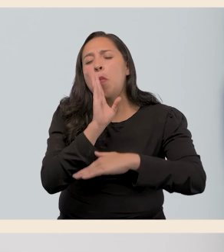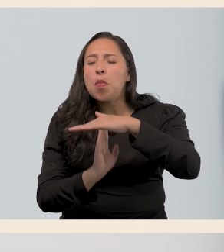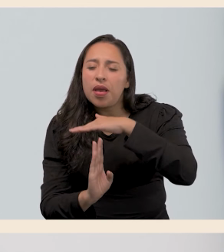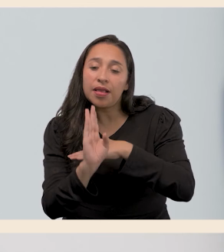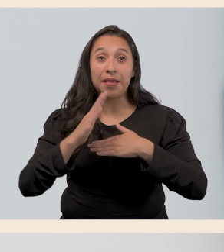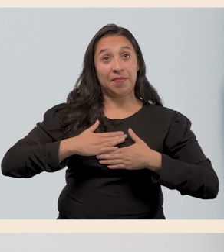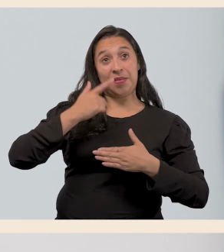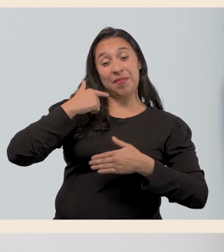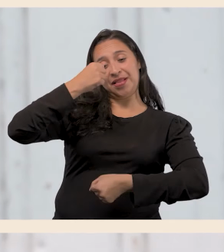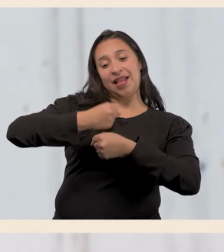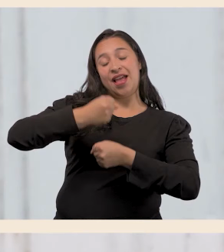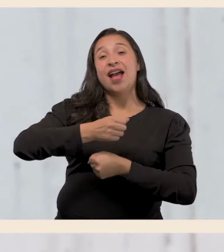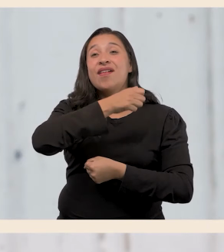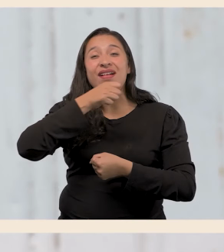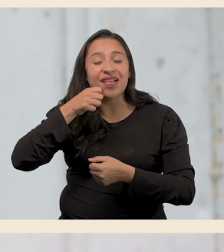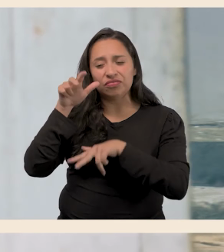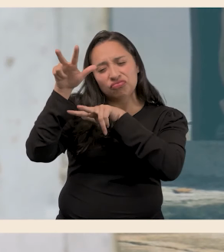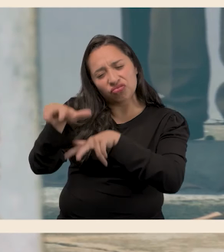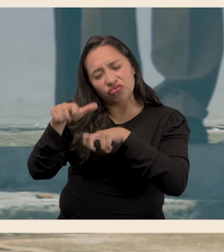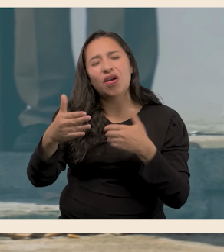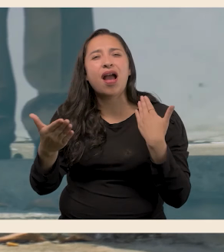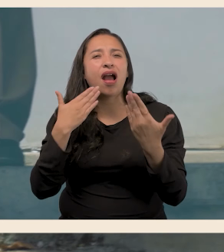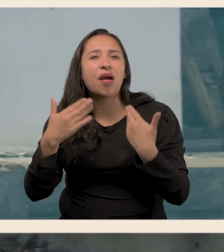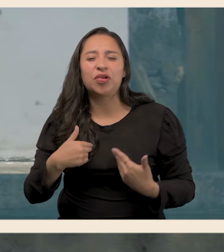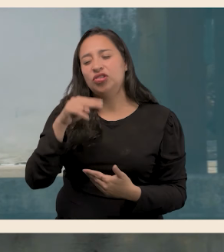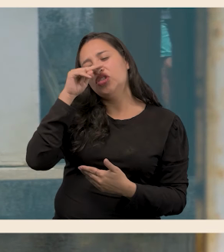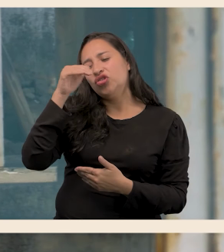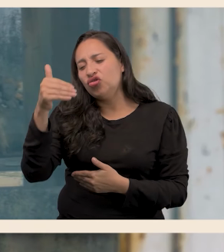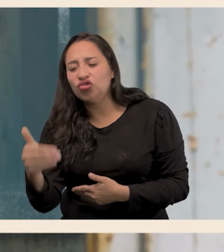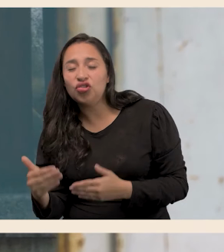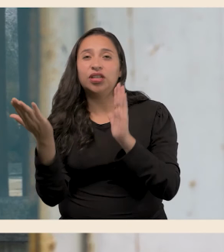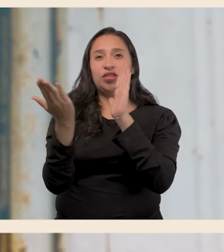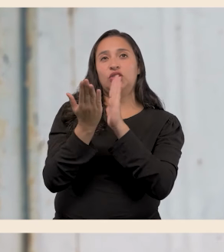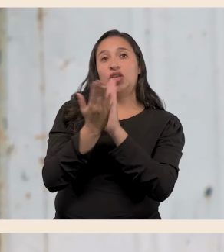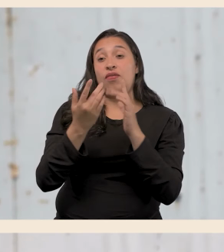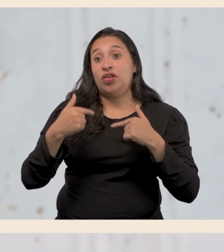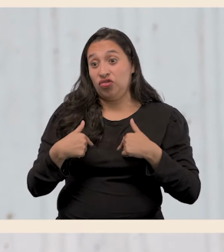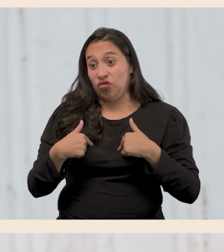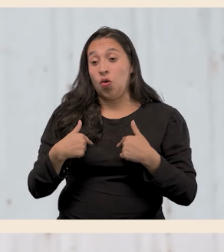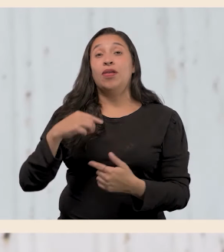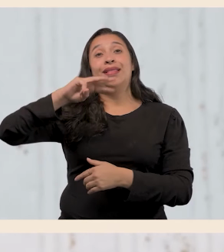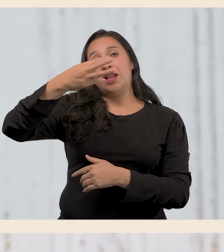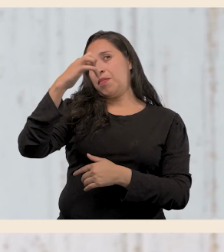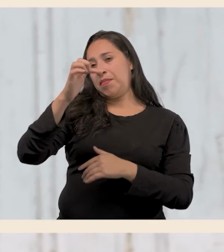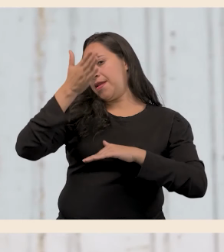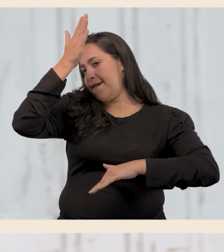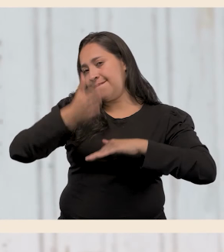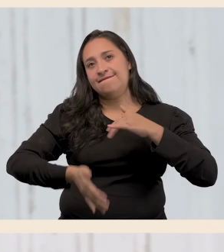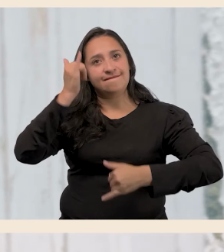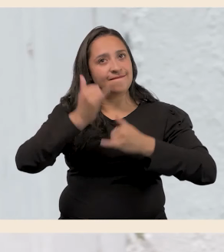humildes. Mi papá trabajaba en el campo y yo pues muy niño estudiaba, hice nada más hasta tercero de primaria.